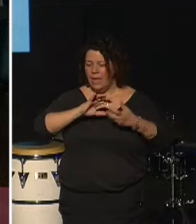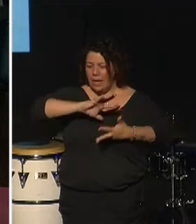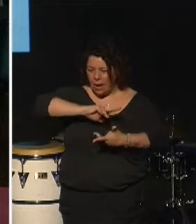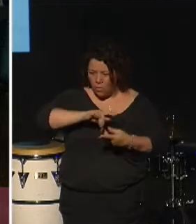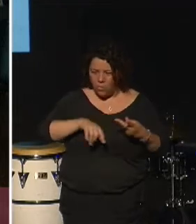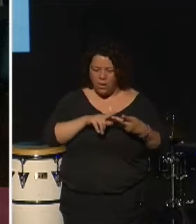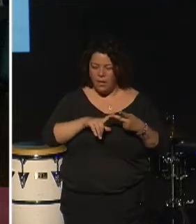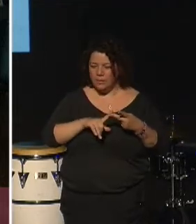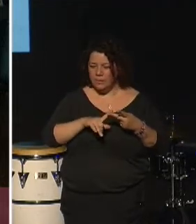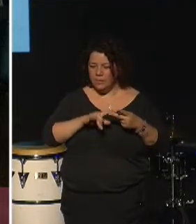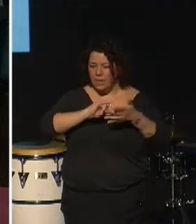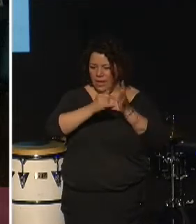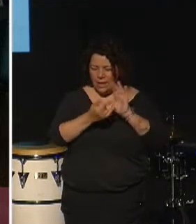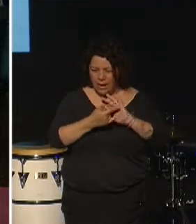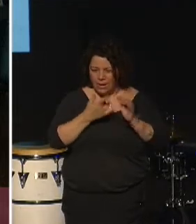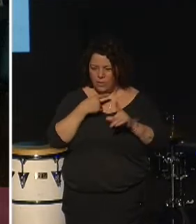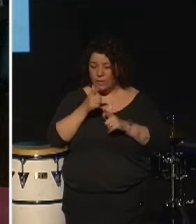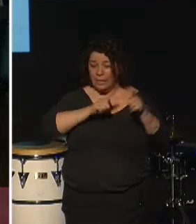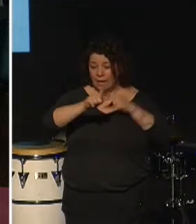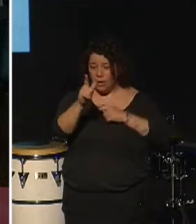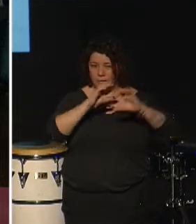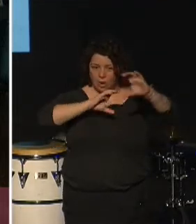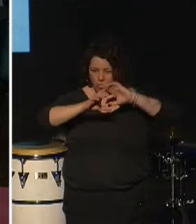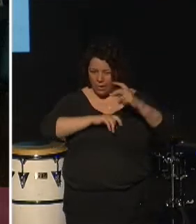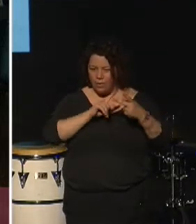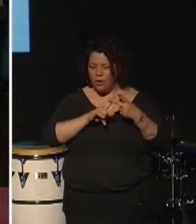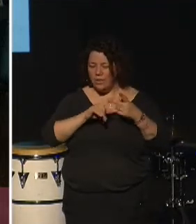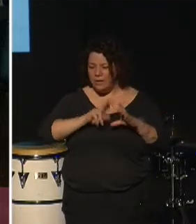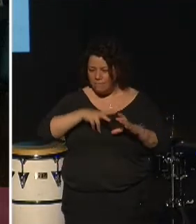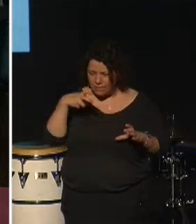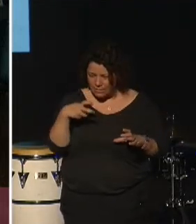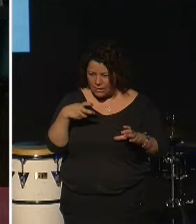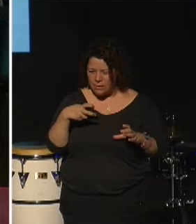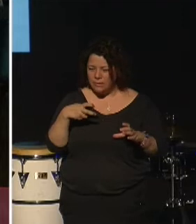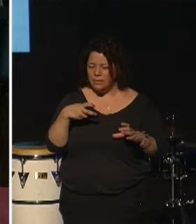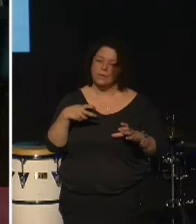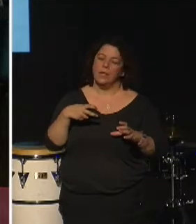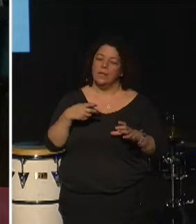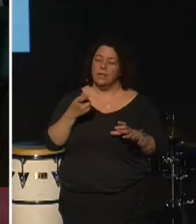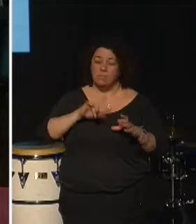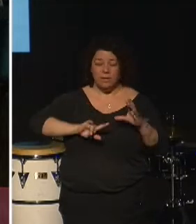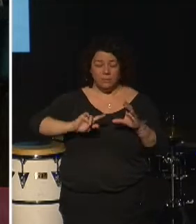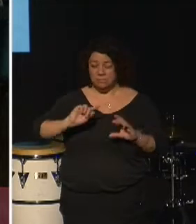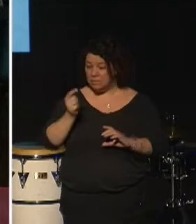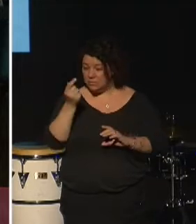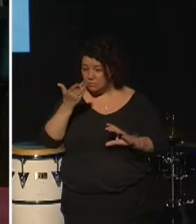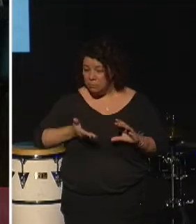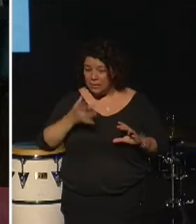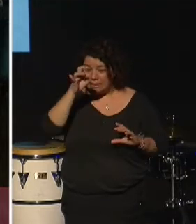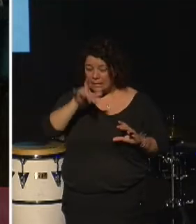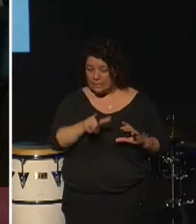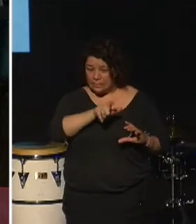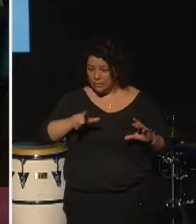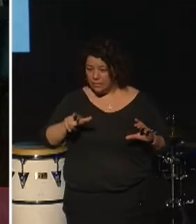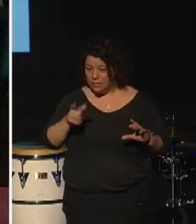geólogas, ingenieros de telecomunicaciones, físicas, y lo más importante de todos ellos es que